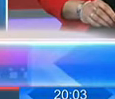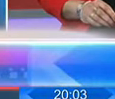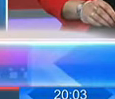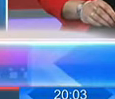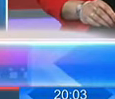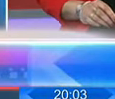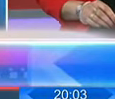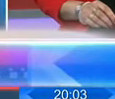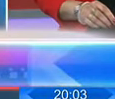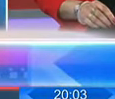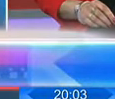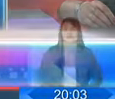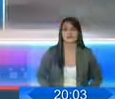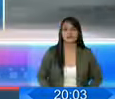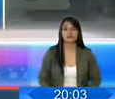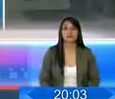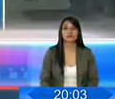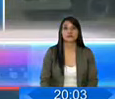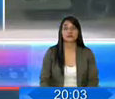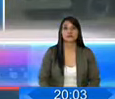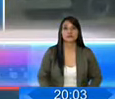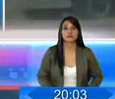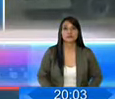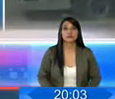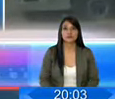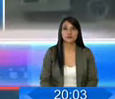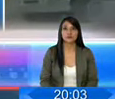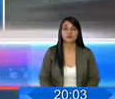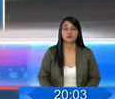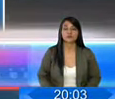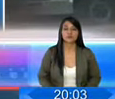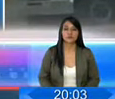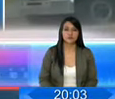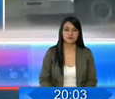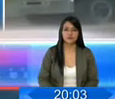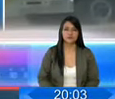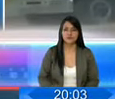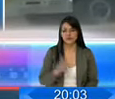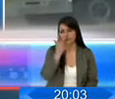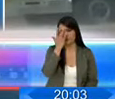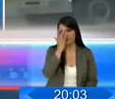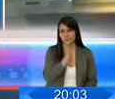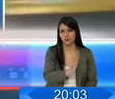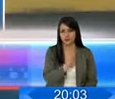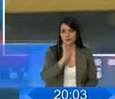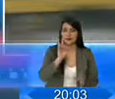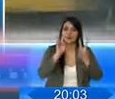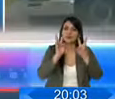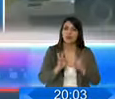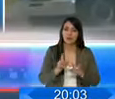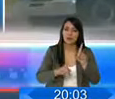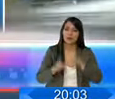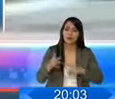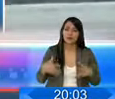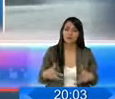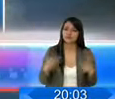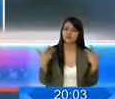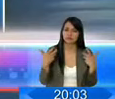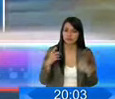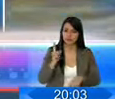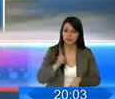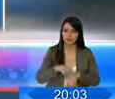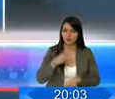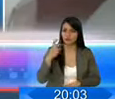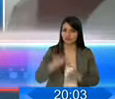Quito aumentaron. ¿Cuáles son los motivos? Habían algunos reclamos. Así es, María Fernanda. Precisamente los principales motivos para